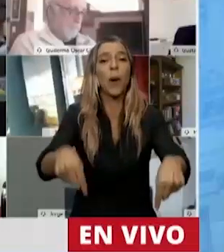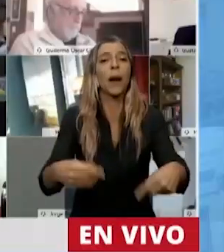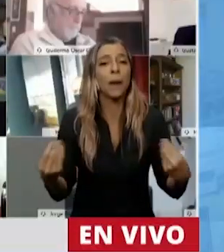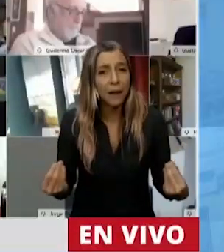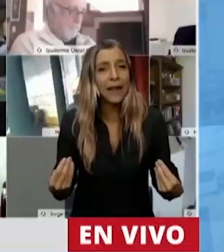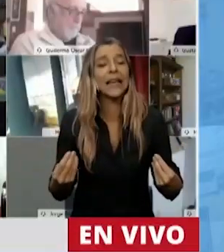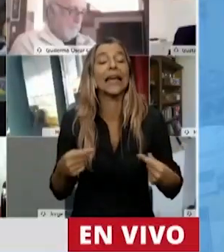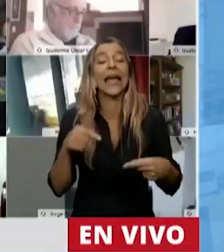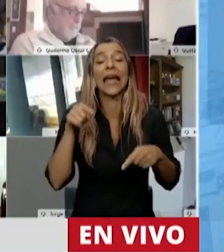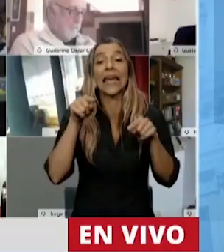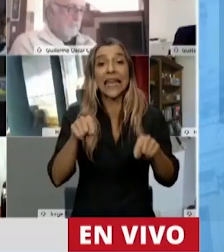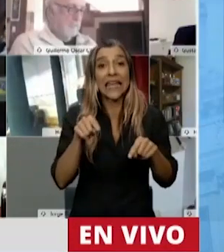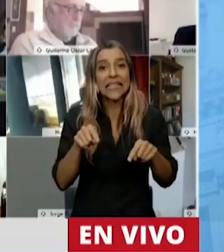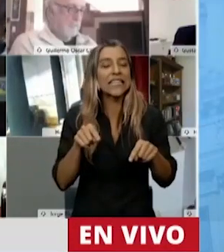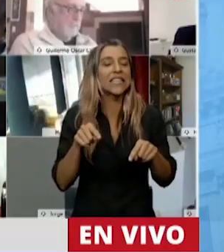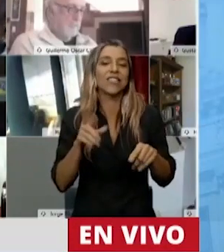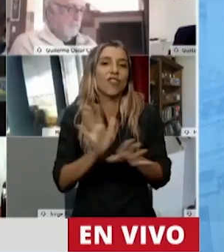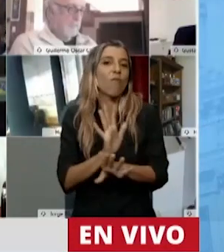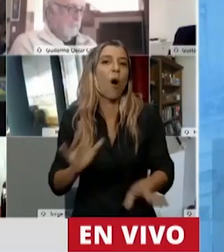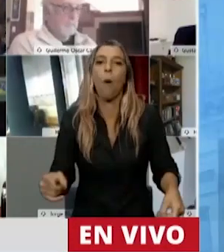Que es incompatible ser